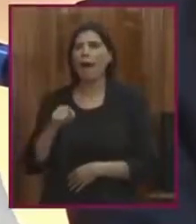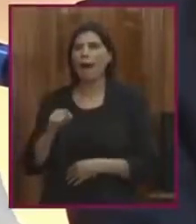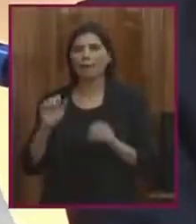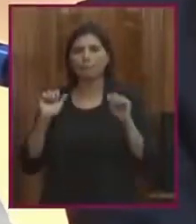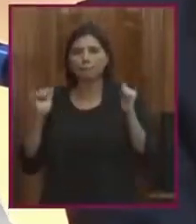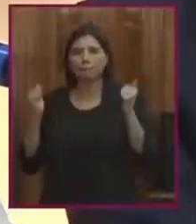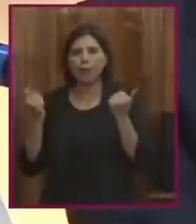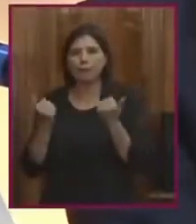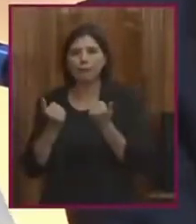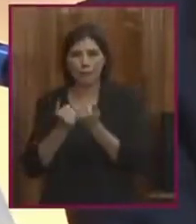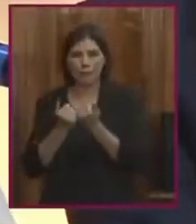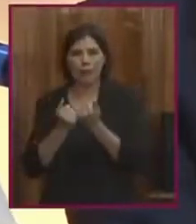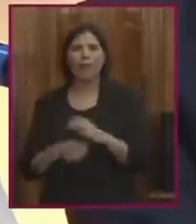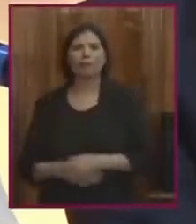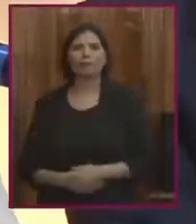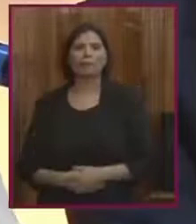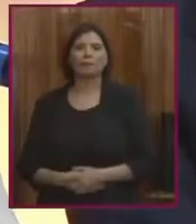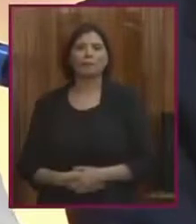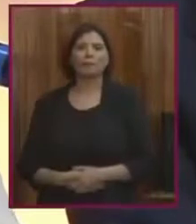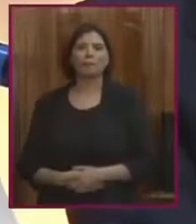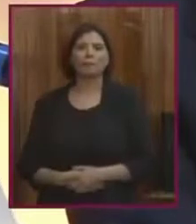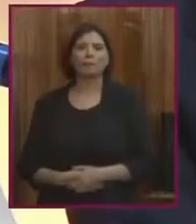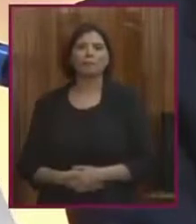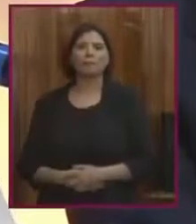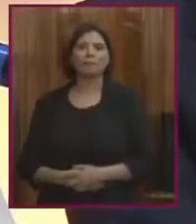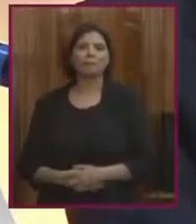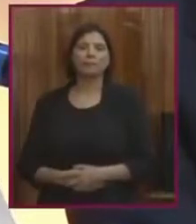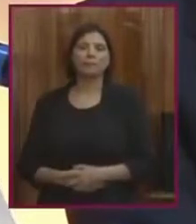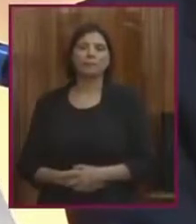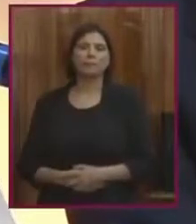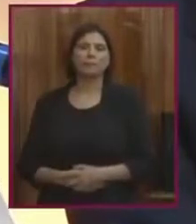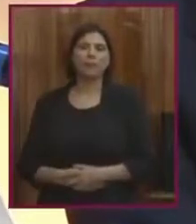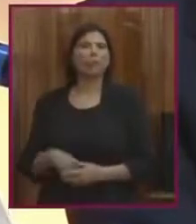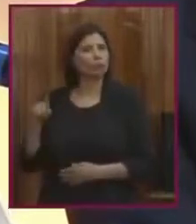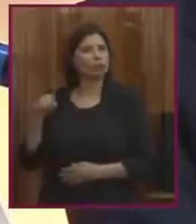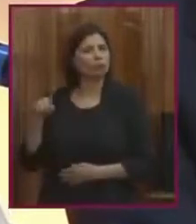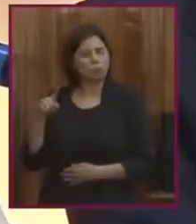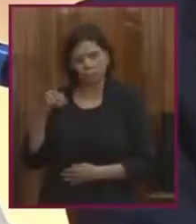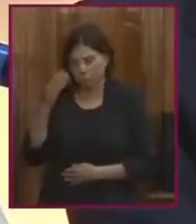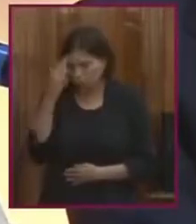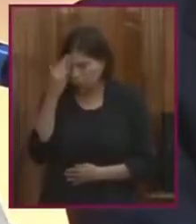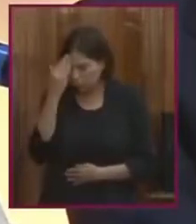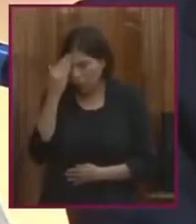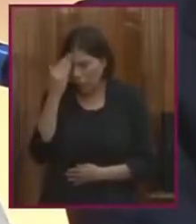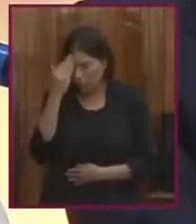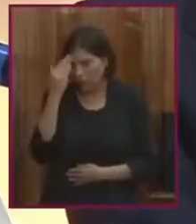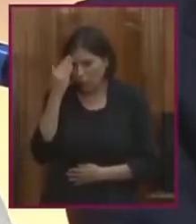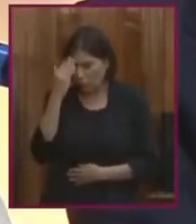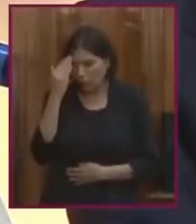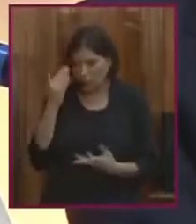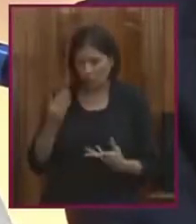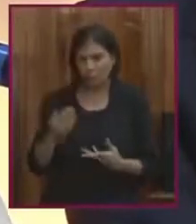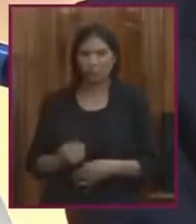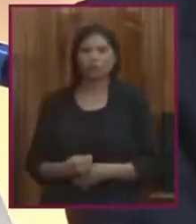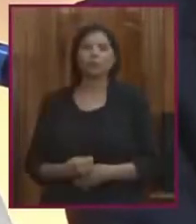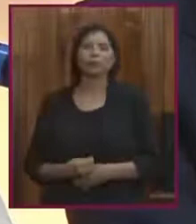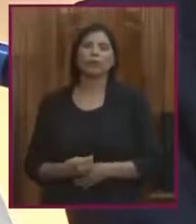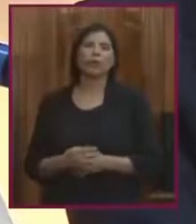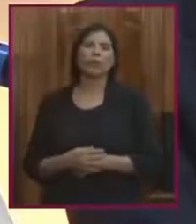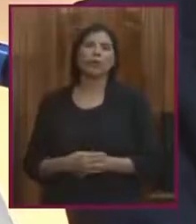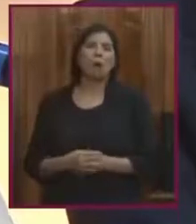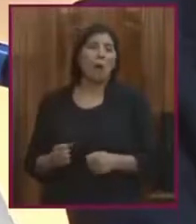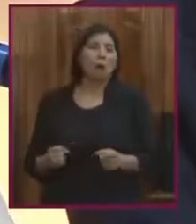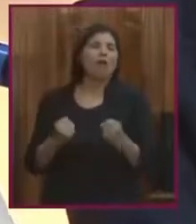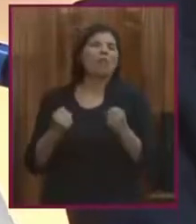y troyanos, no abundo más porque todos conocemos cómo se conforman ahí las